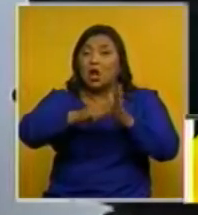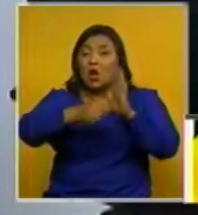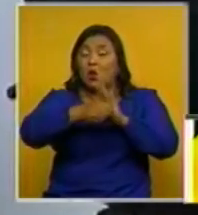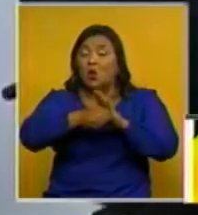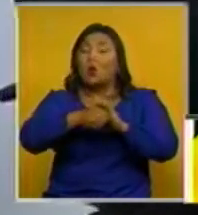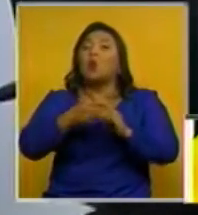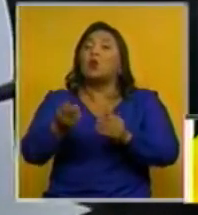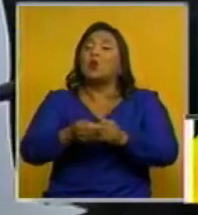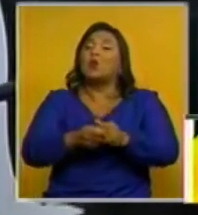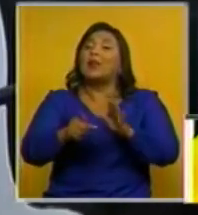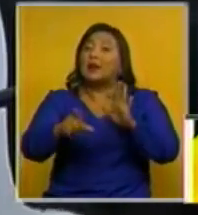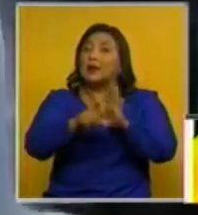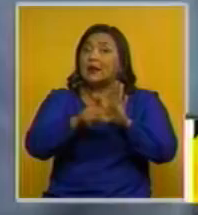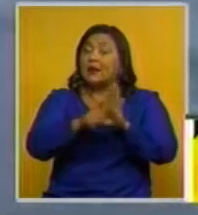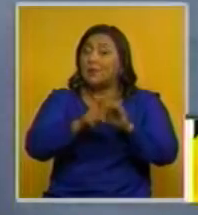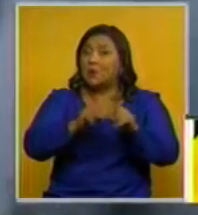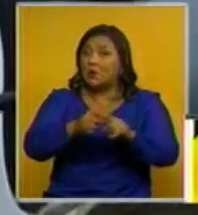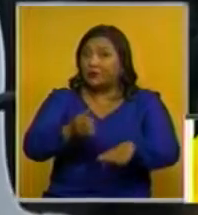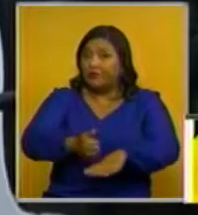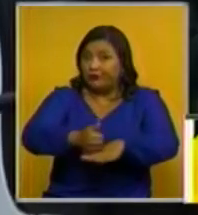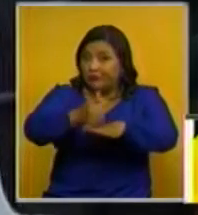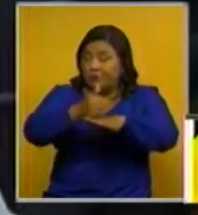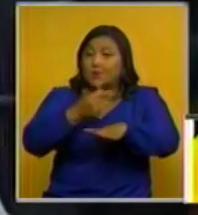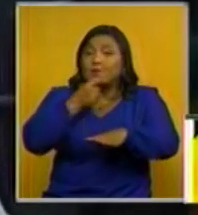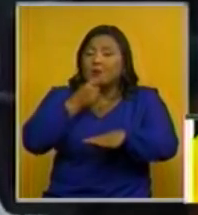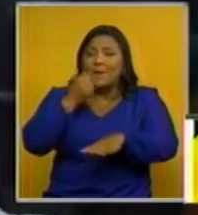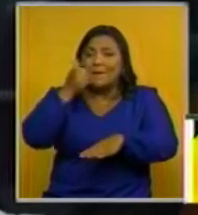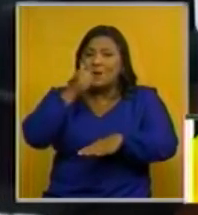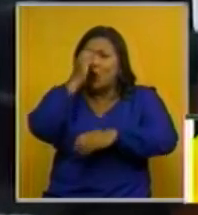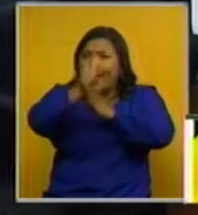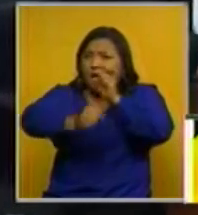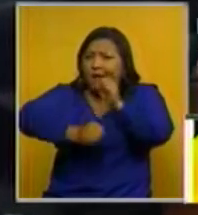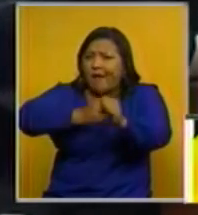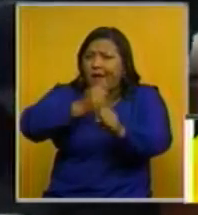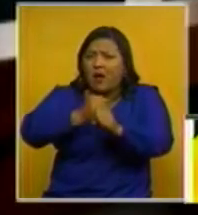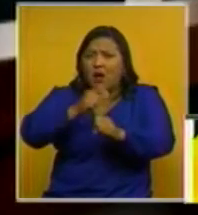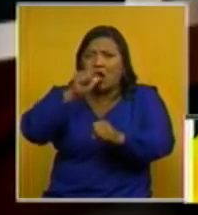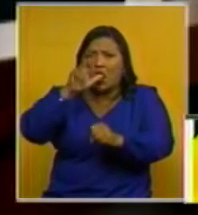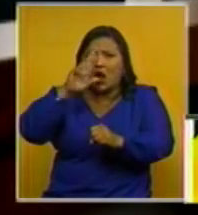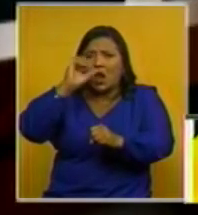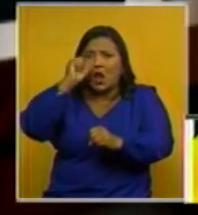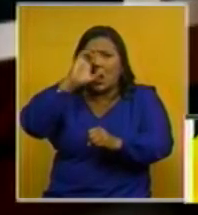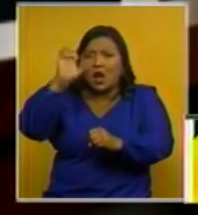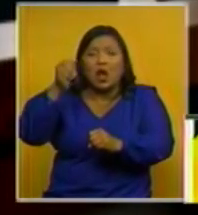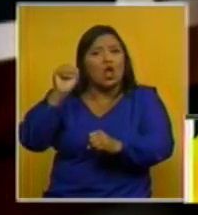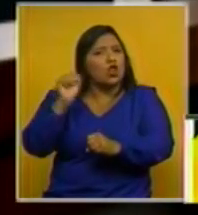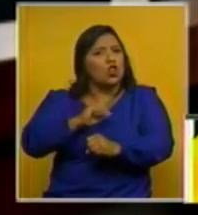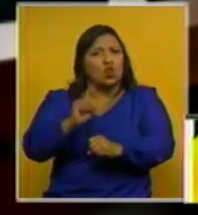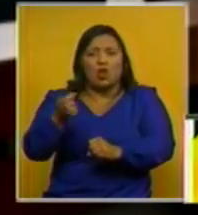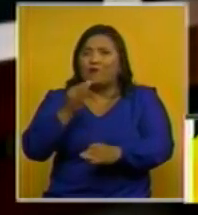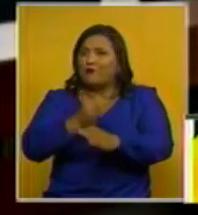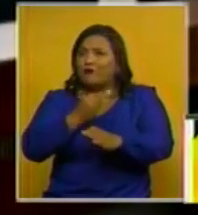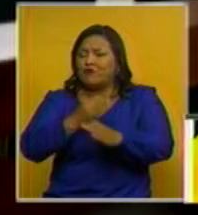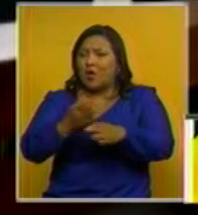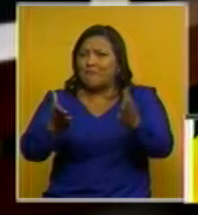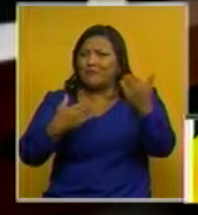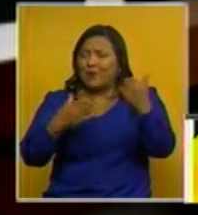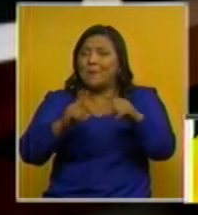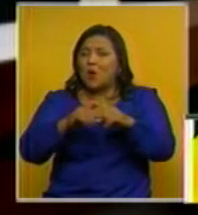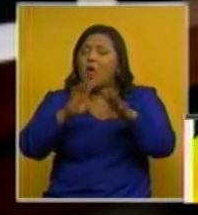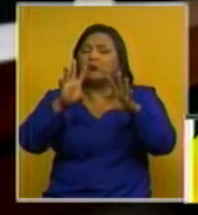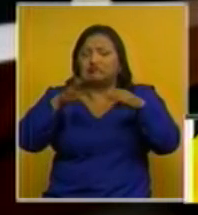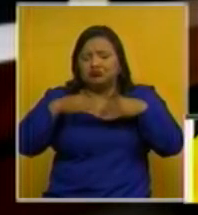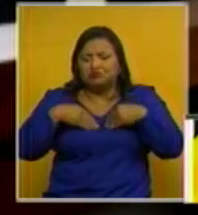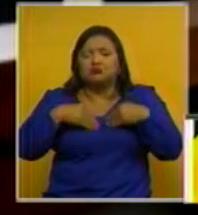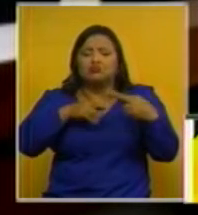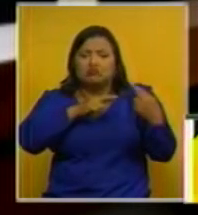Penal. Además, la autoridad dijo que en ese mismo año, la Arrea no era funcionaria pública y resaltó que la mujer aceptó su